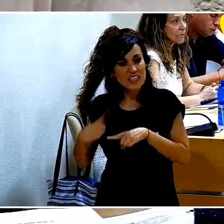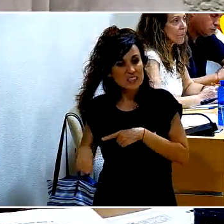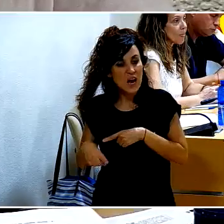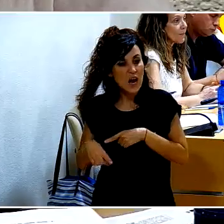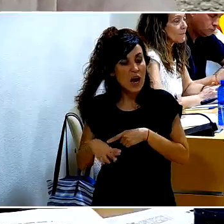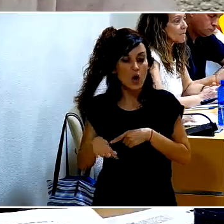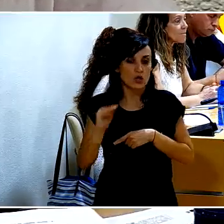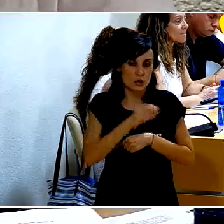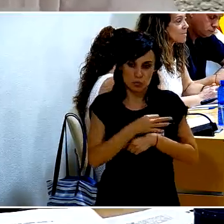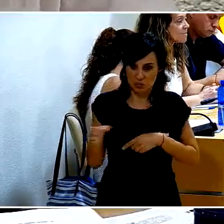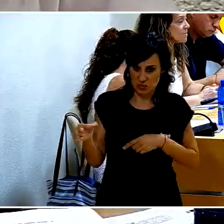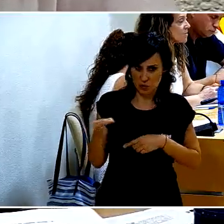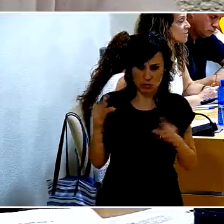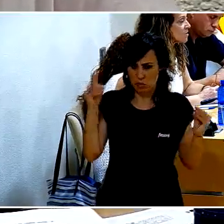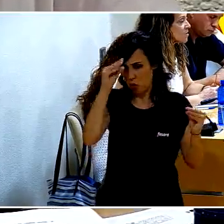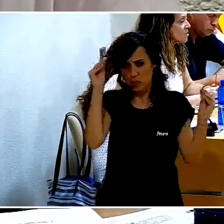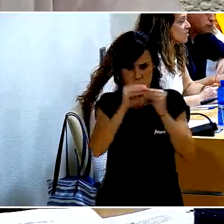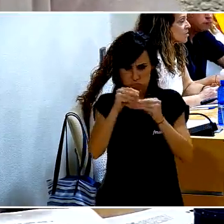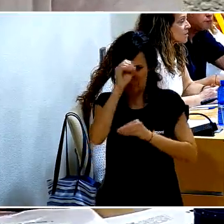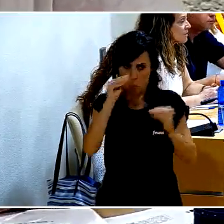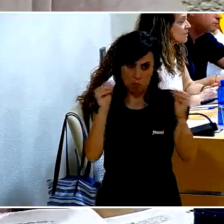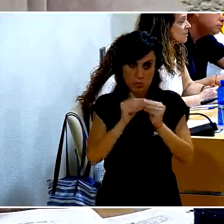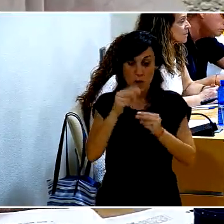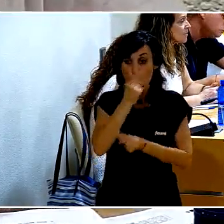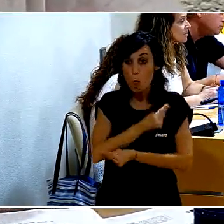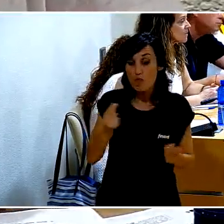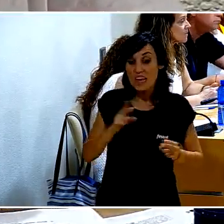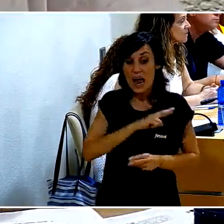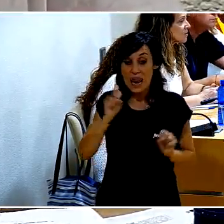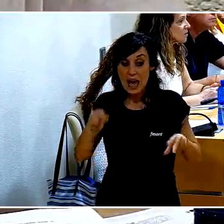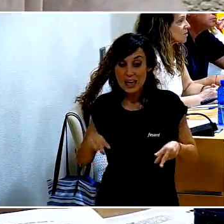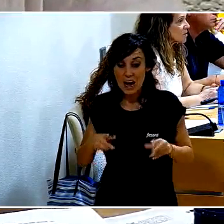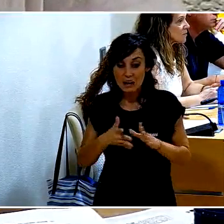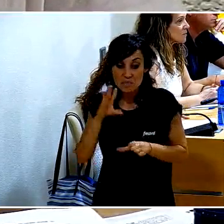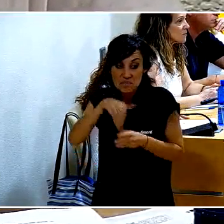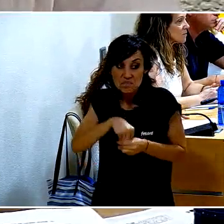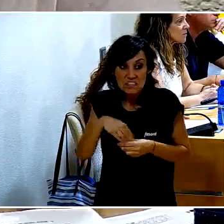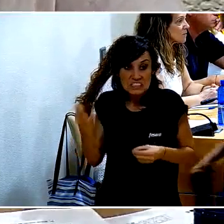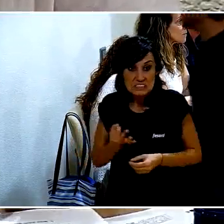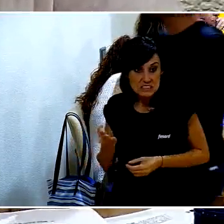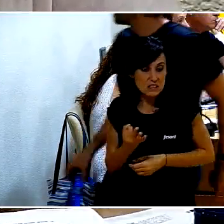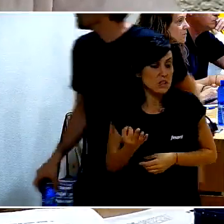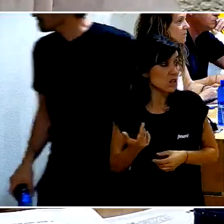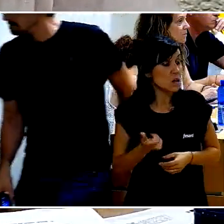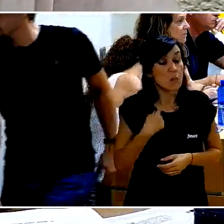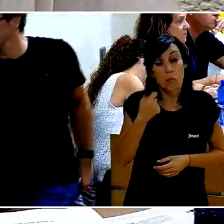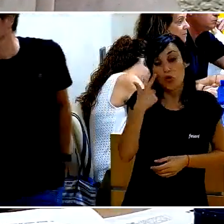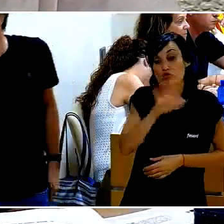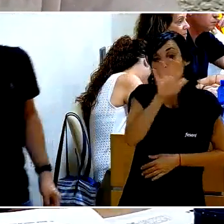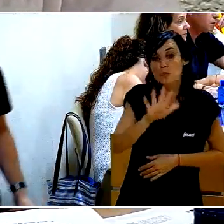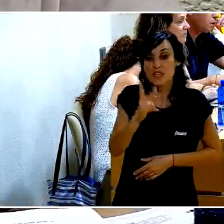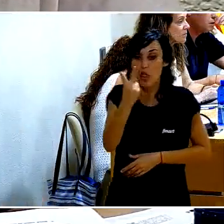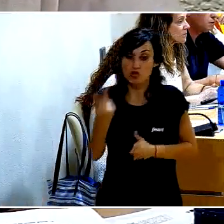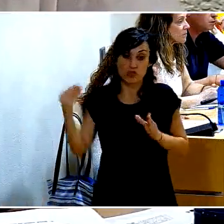entendemos perfectamente, lo compartimos además. Pero la de pública y laica, ¿qué tiene que ver en esto? Nos hace sospechar que meten estas